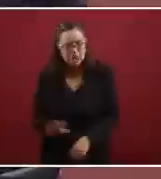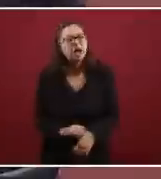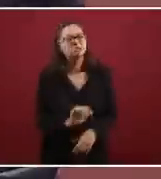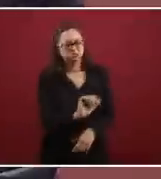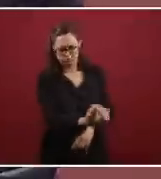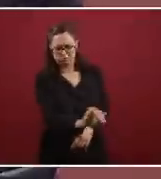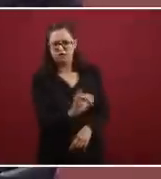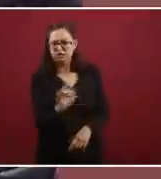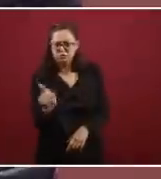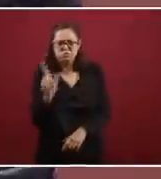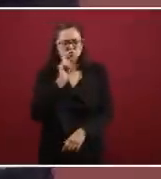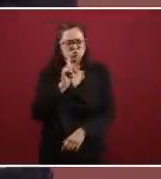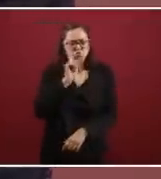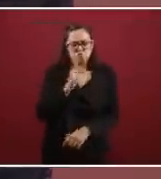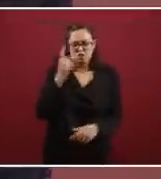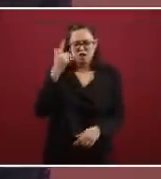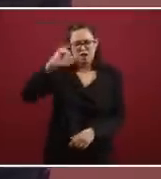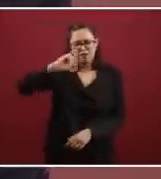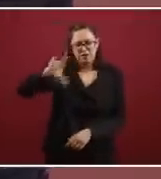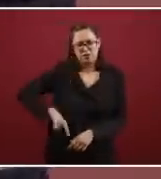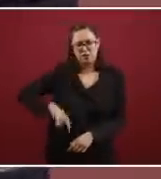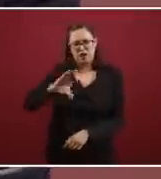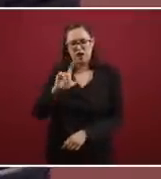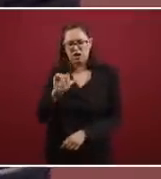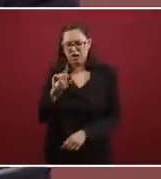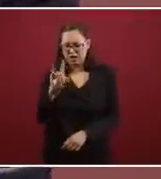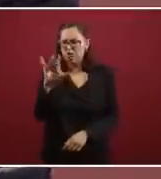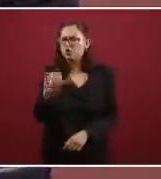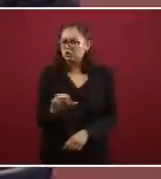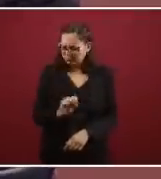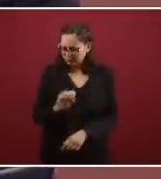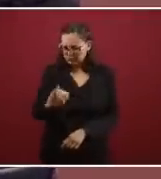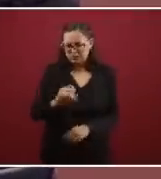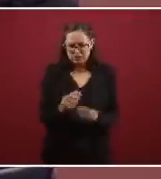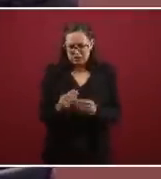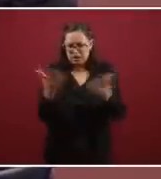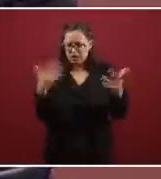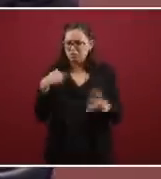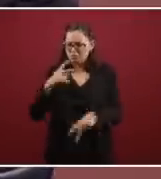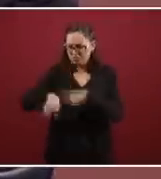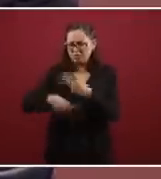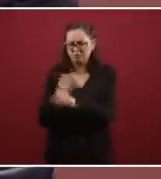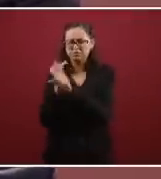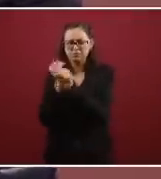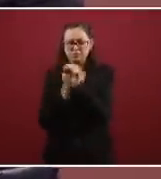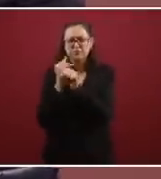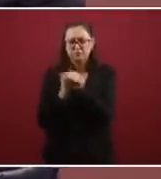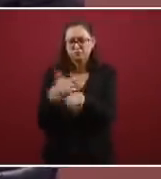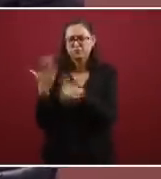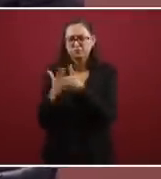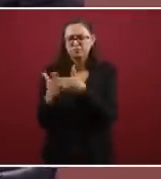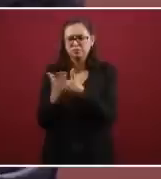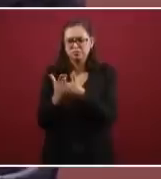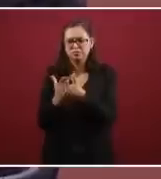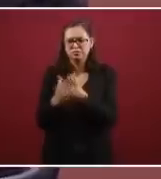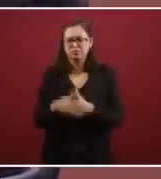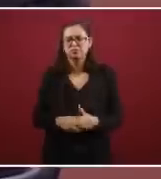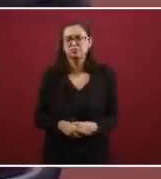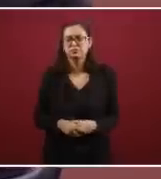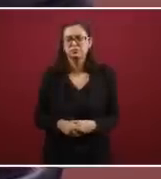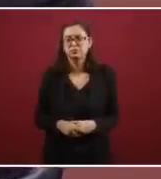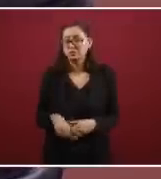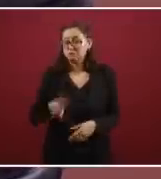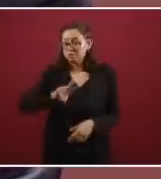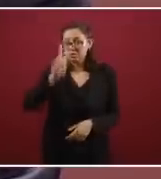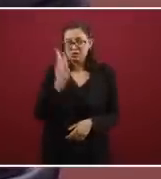Claudia, eso es lo que va a llevarse a cabo, y mi